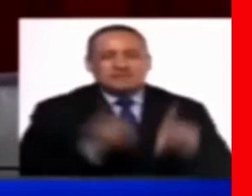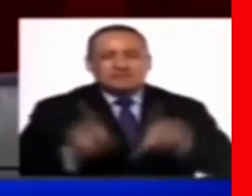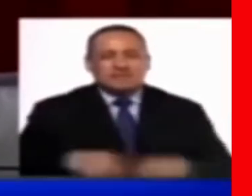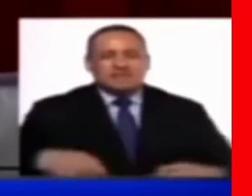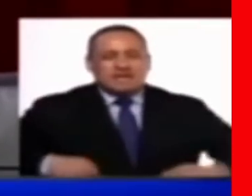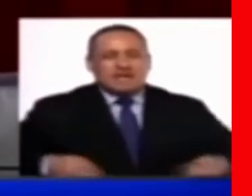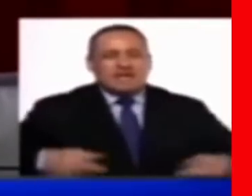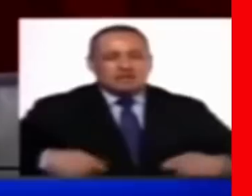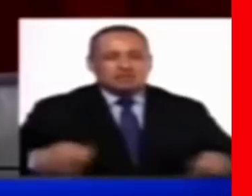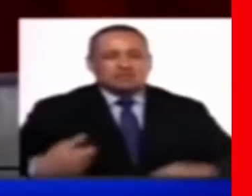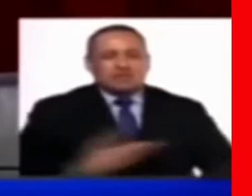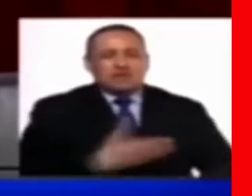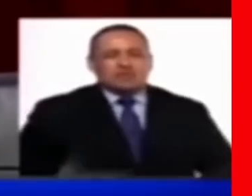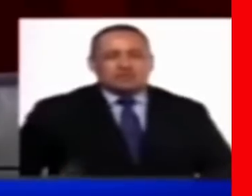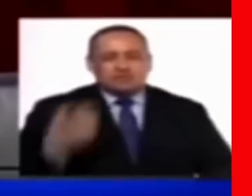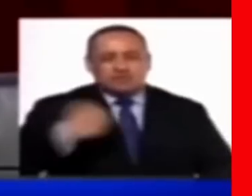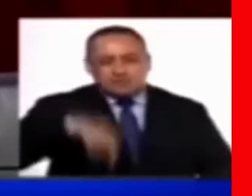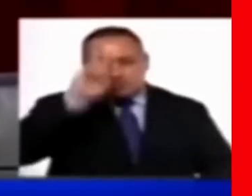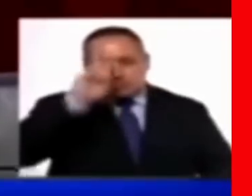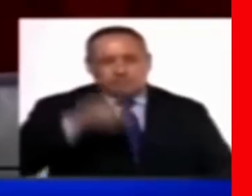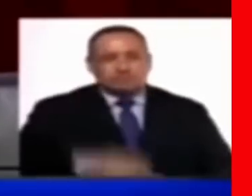gastos al erario nacional.